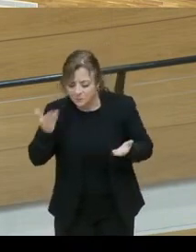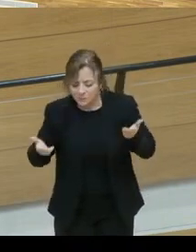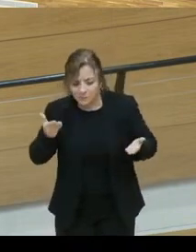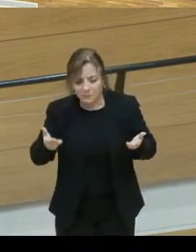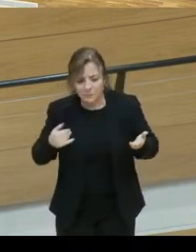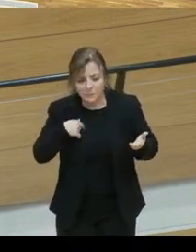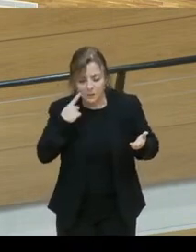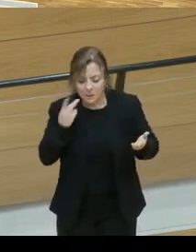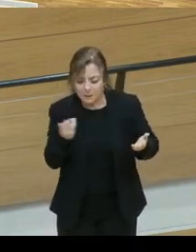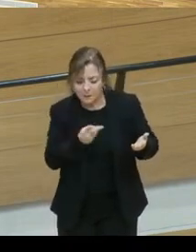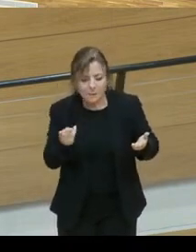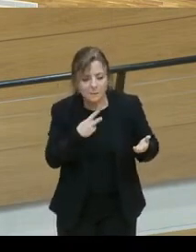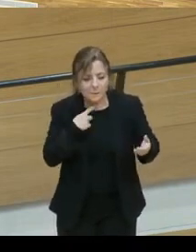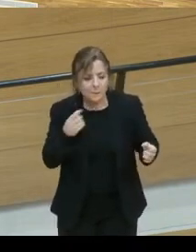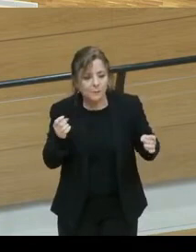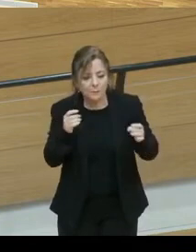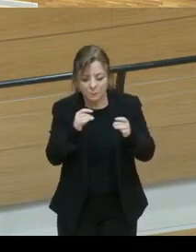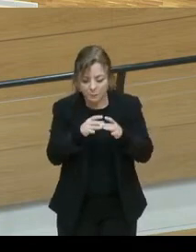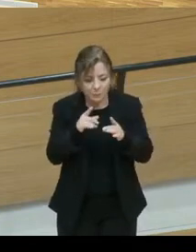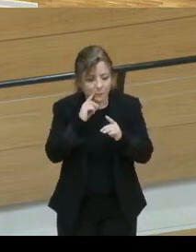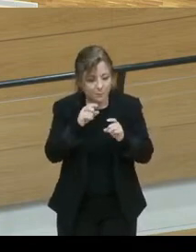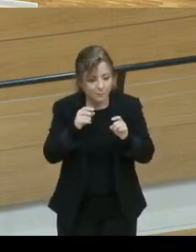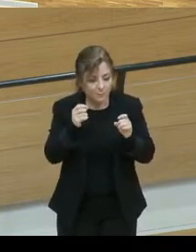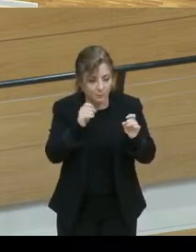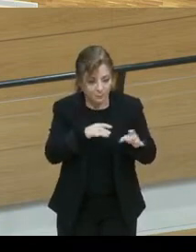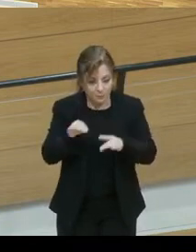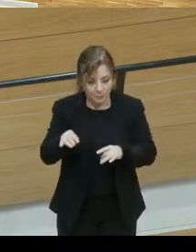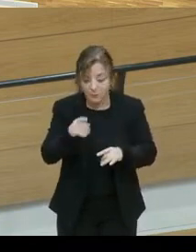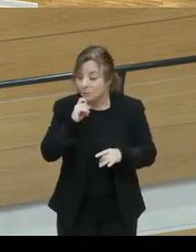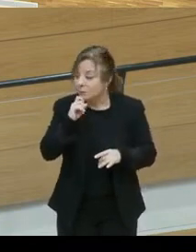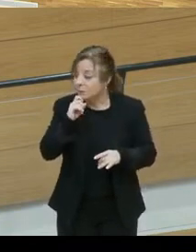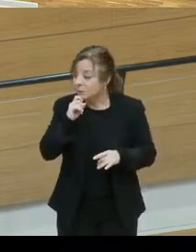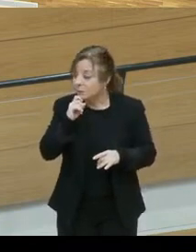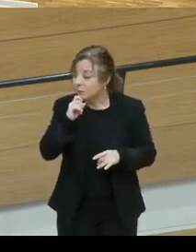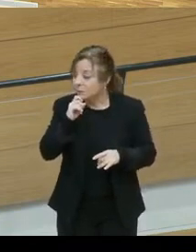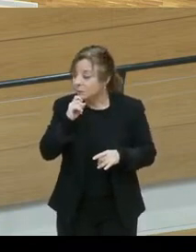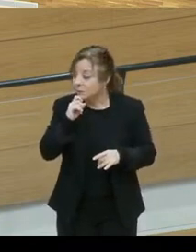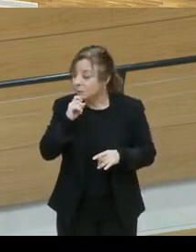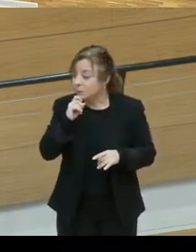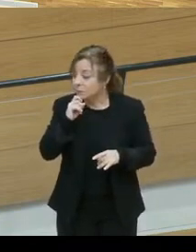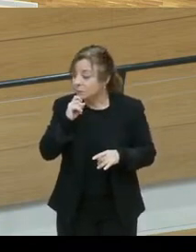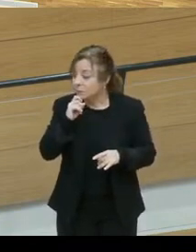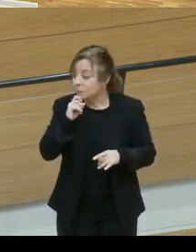las reductasas y las sintasas en ese genoma. Y es por homología, o sea, por